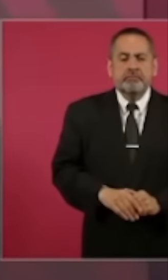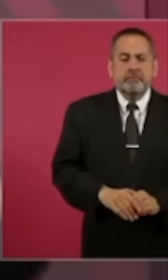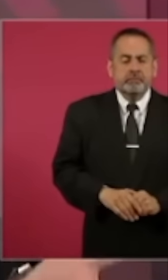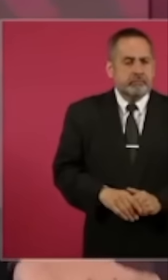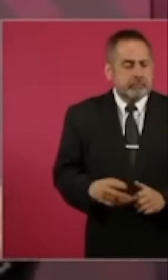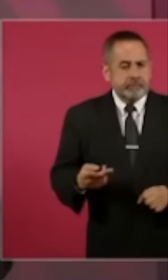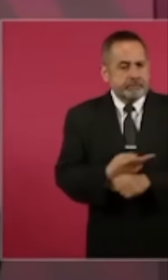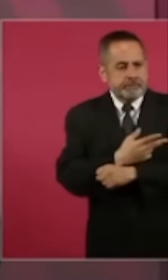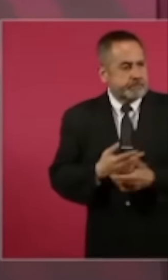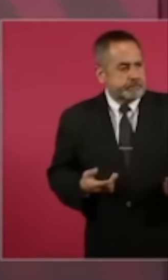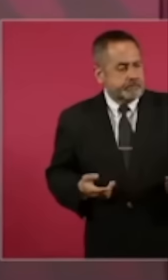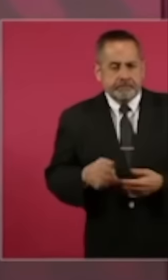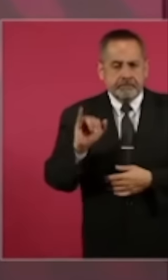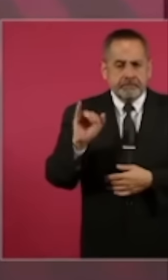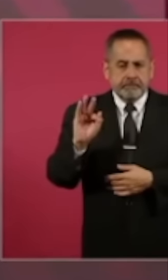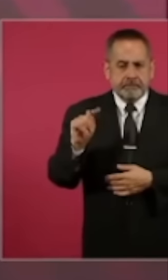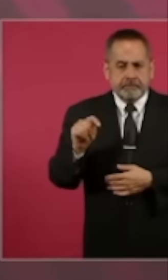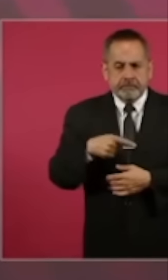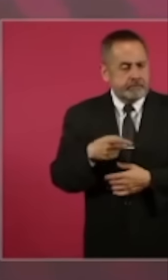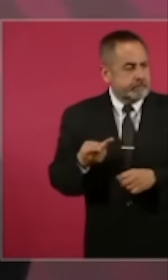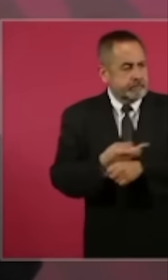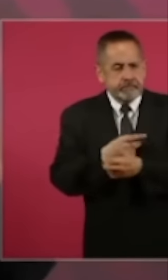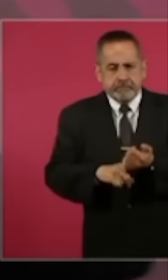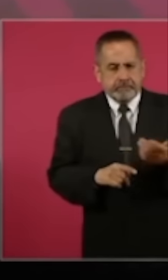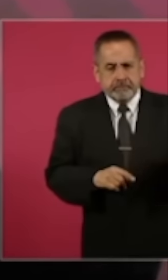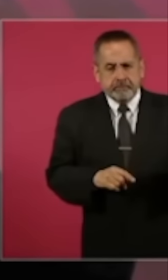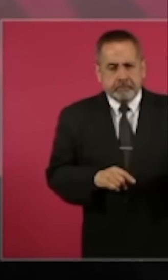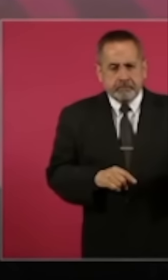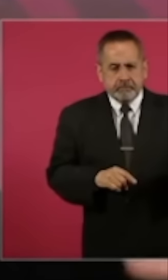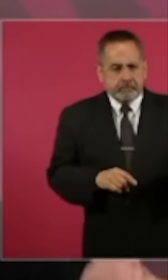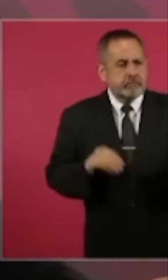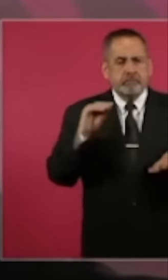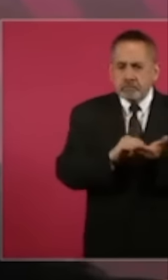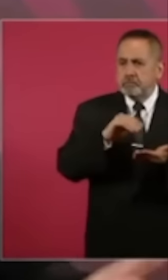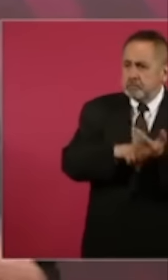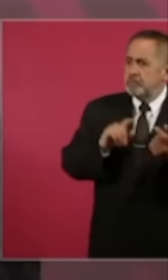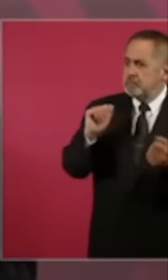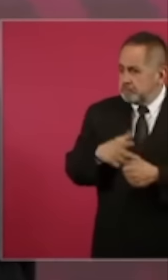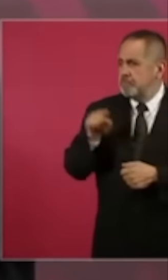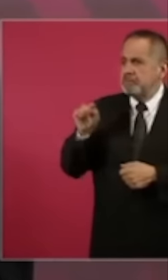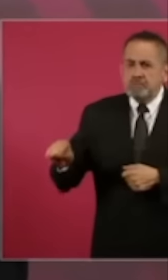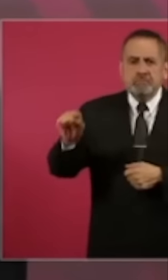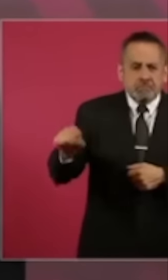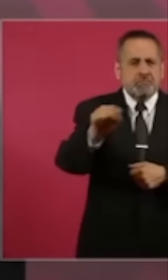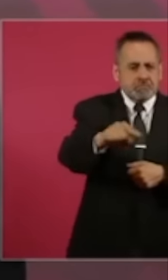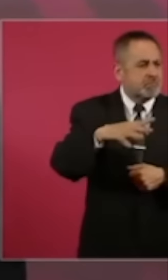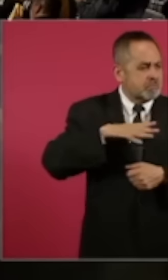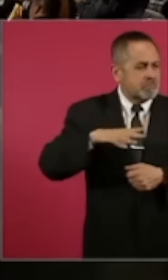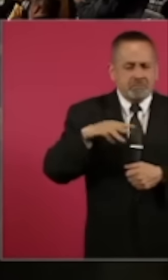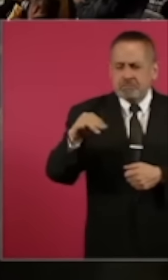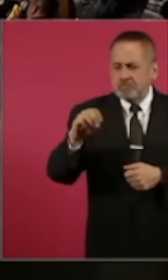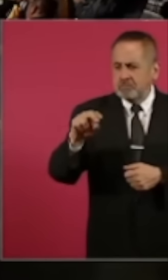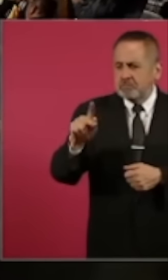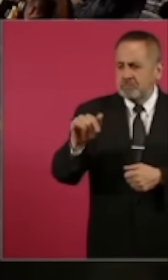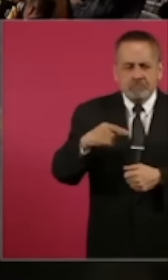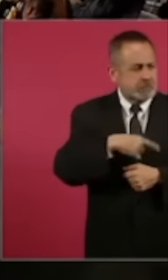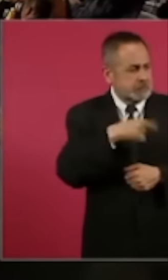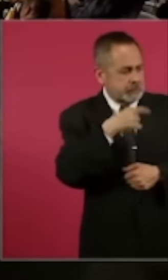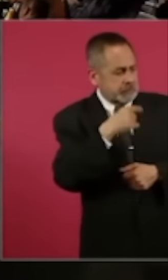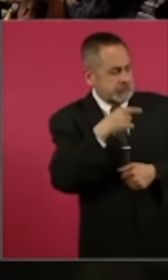Y resulta que siguen habiendo los monopolios.